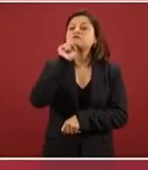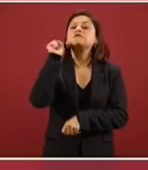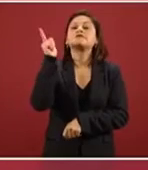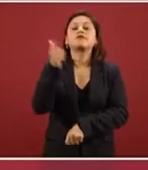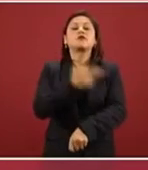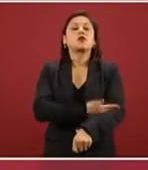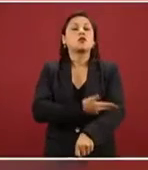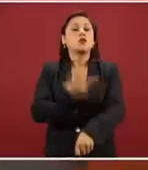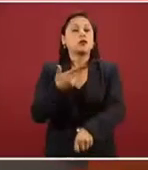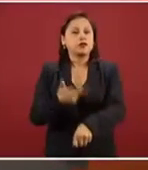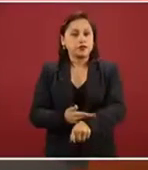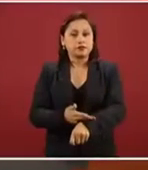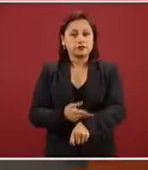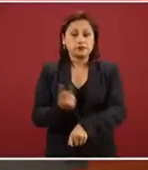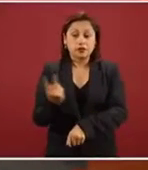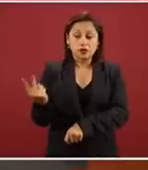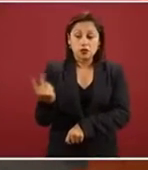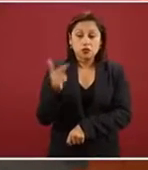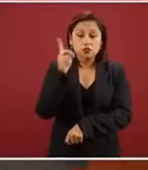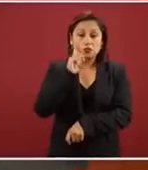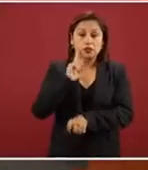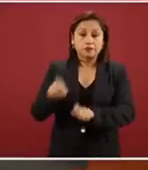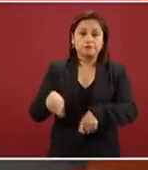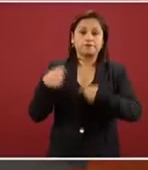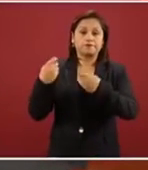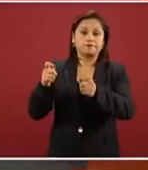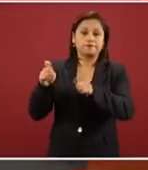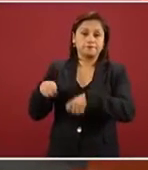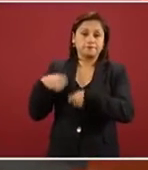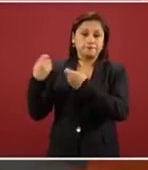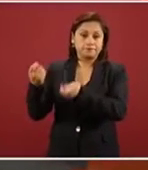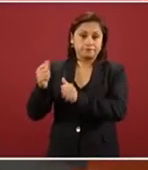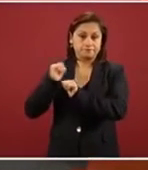honesta. Dos mujeres